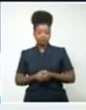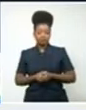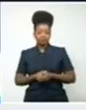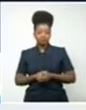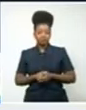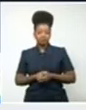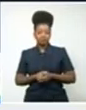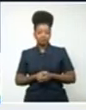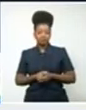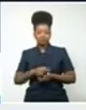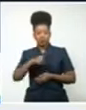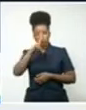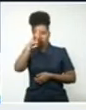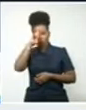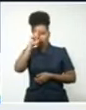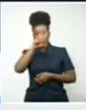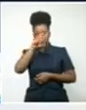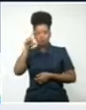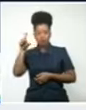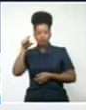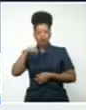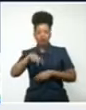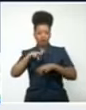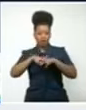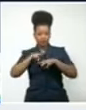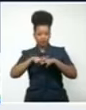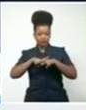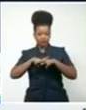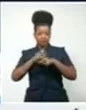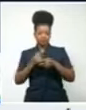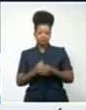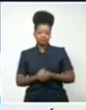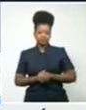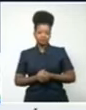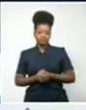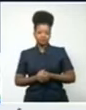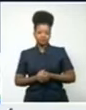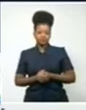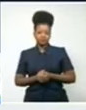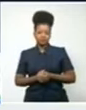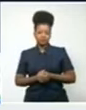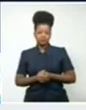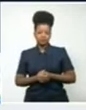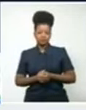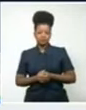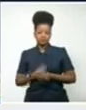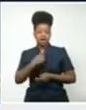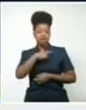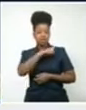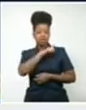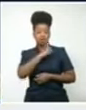Hospital Salvador Allende de aquí de La Habana. Y un paciente que estaba ayer grave,